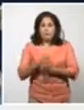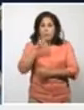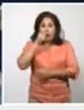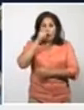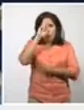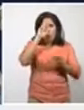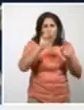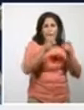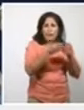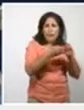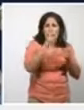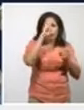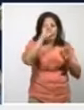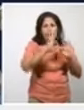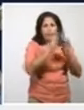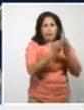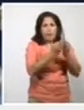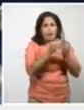salud se vigilan